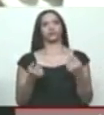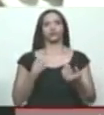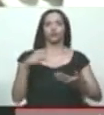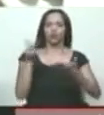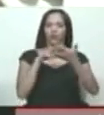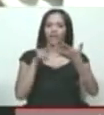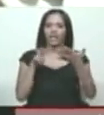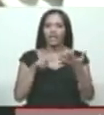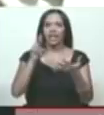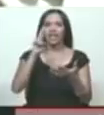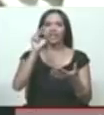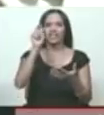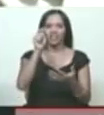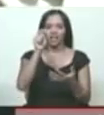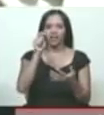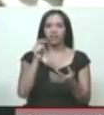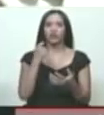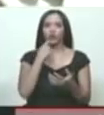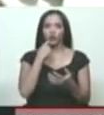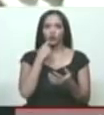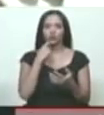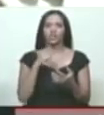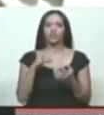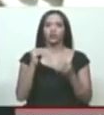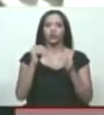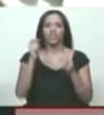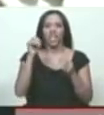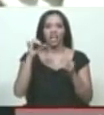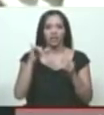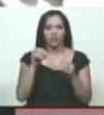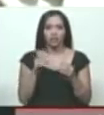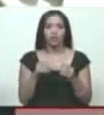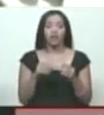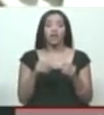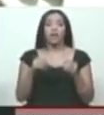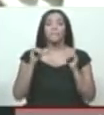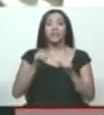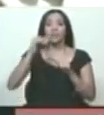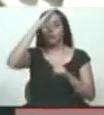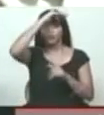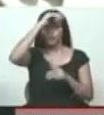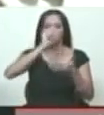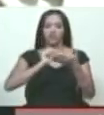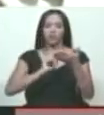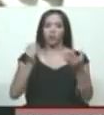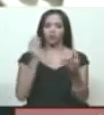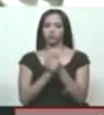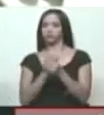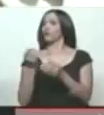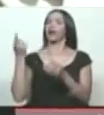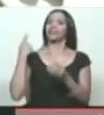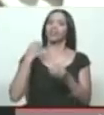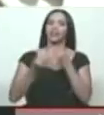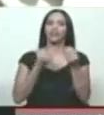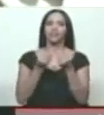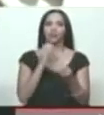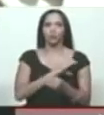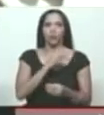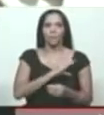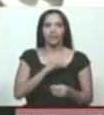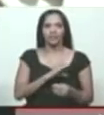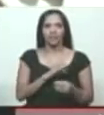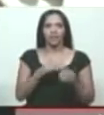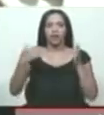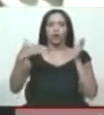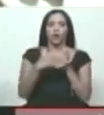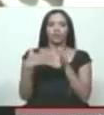RT. El mismo Trump, Donald Trump, firmó un decreto ayer creando un comité contra